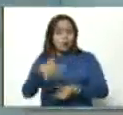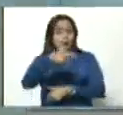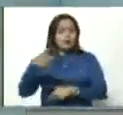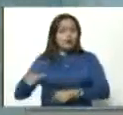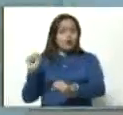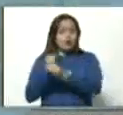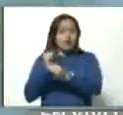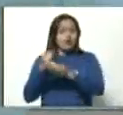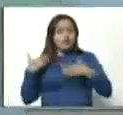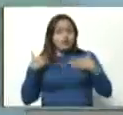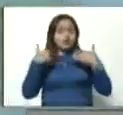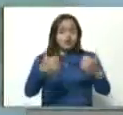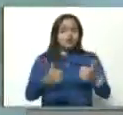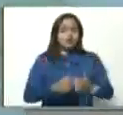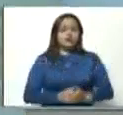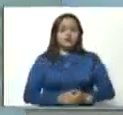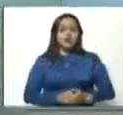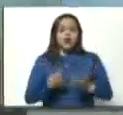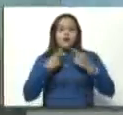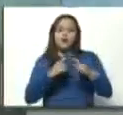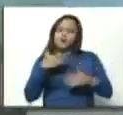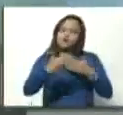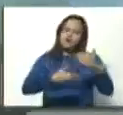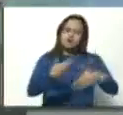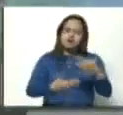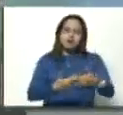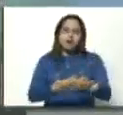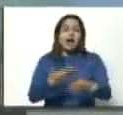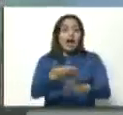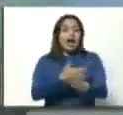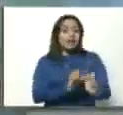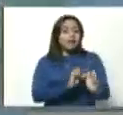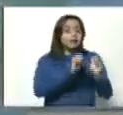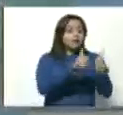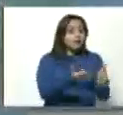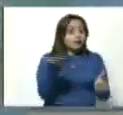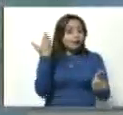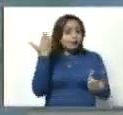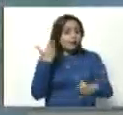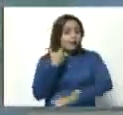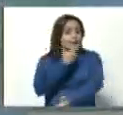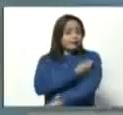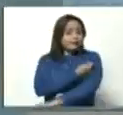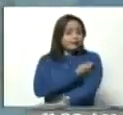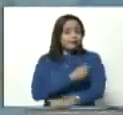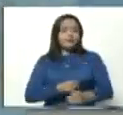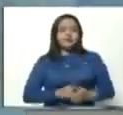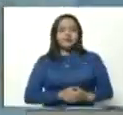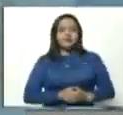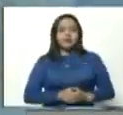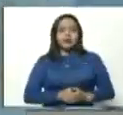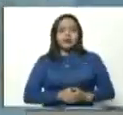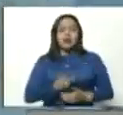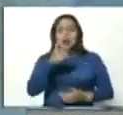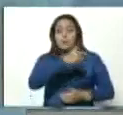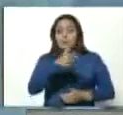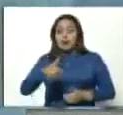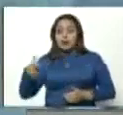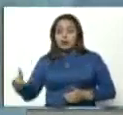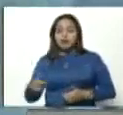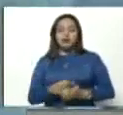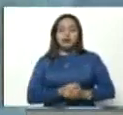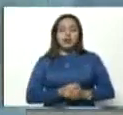área de la salud. Sin embargo, de manera progresiva, como se hizo al inicio de todo este proceso de inmunización, también las personas